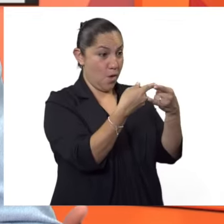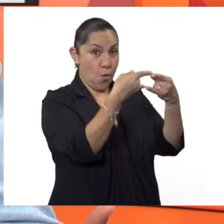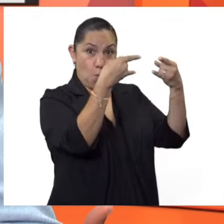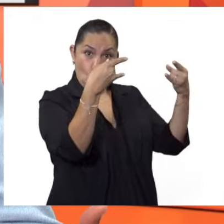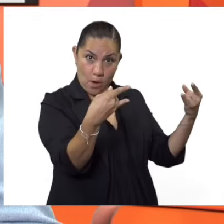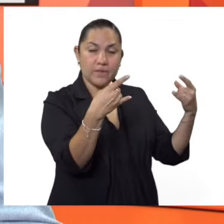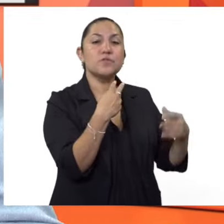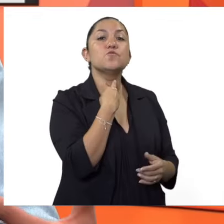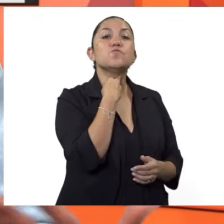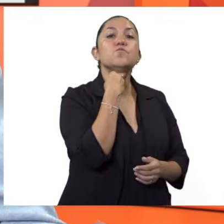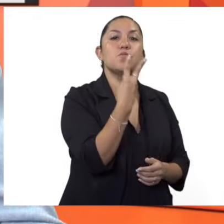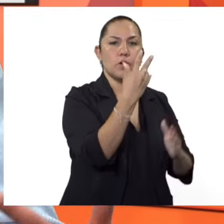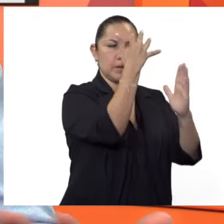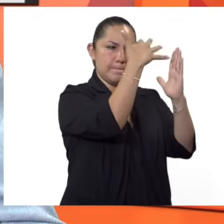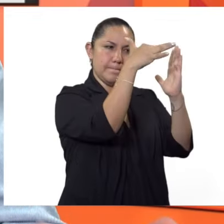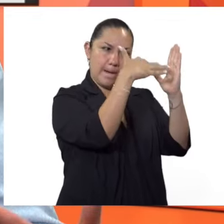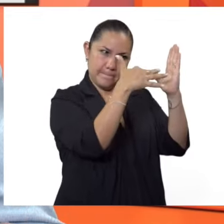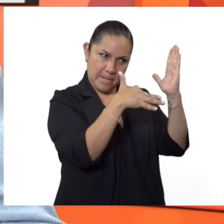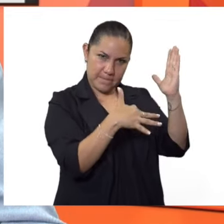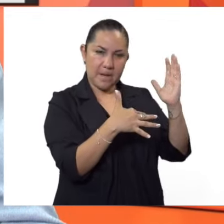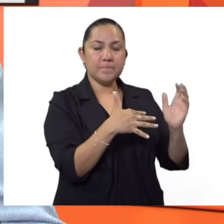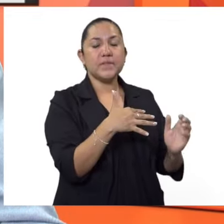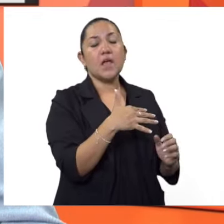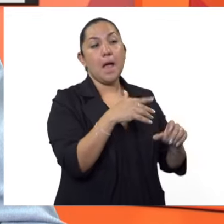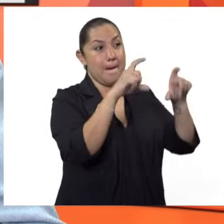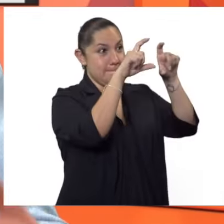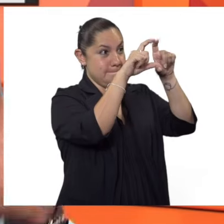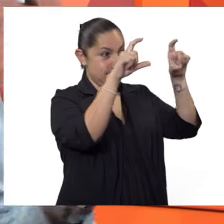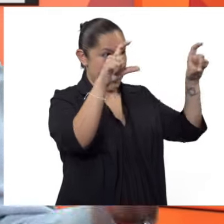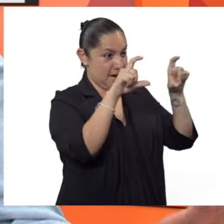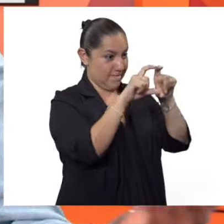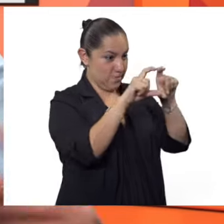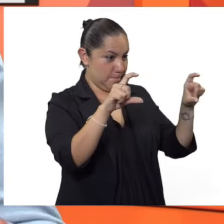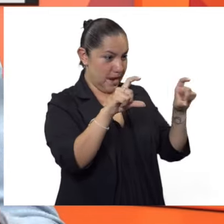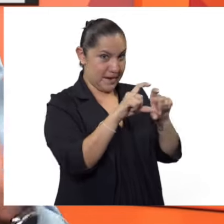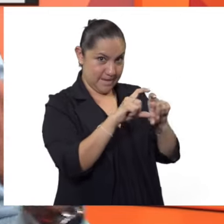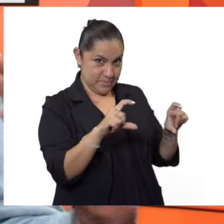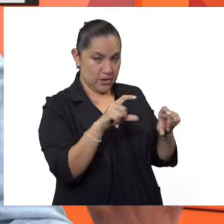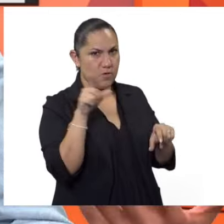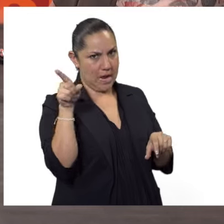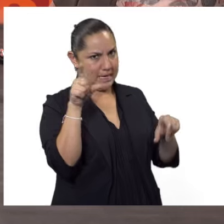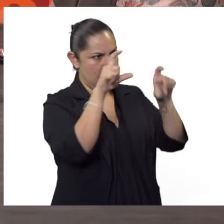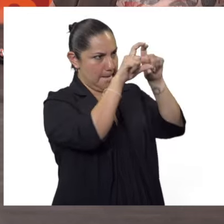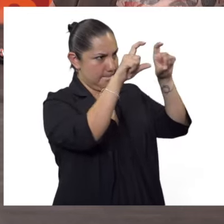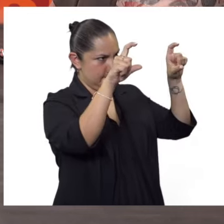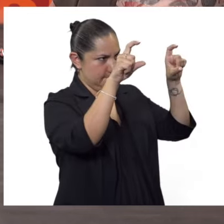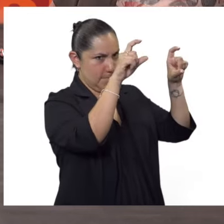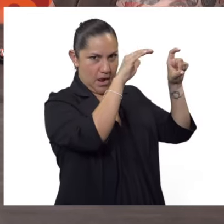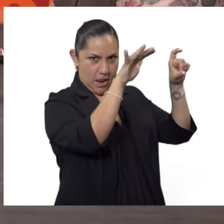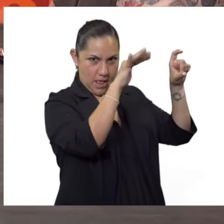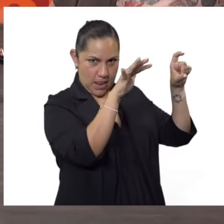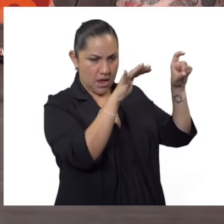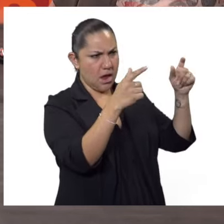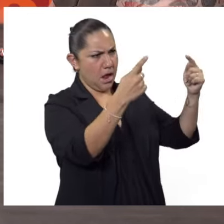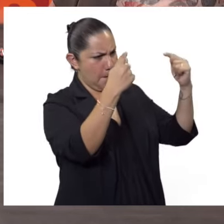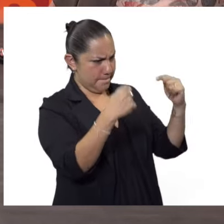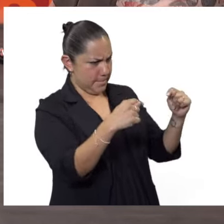cuento en voz alta no y cada quien leía un párrafo y ahí ya le tocaba un párrafo final